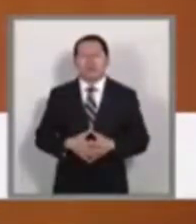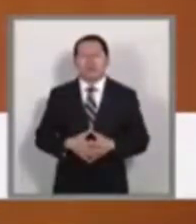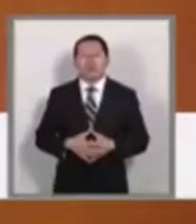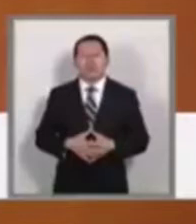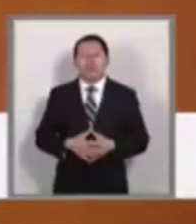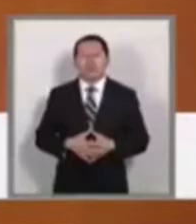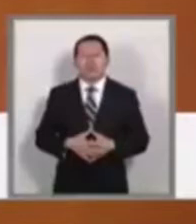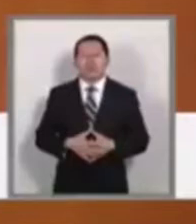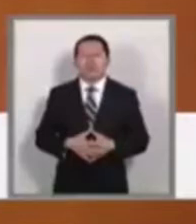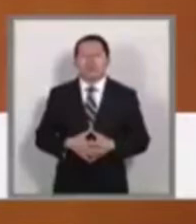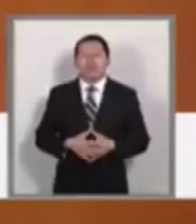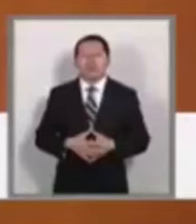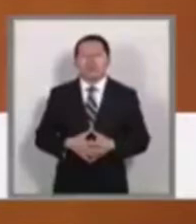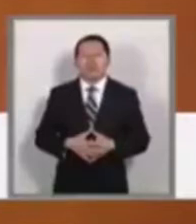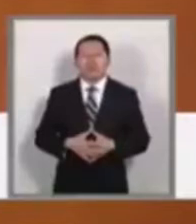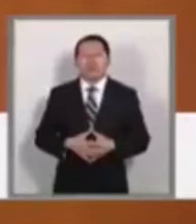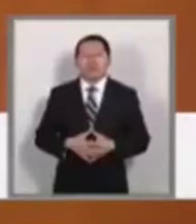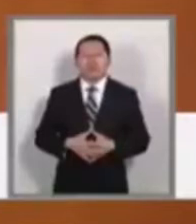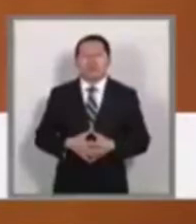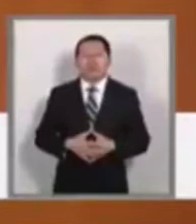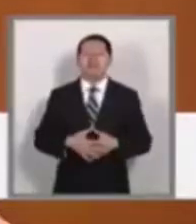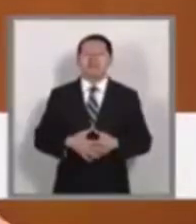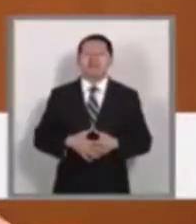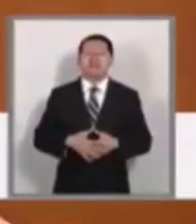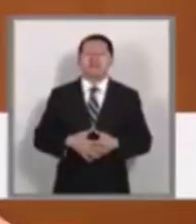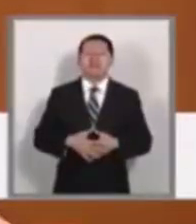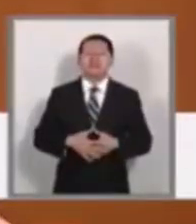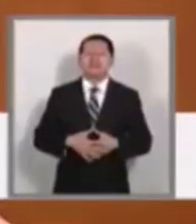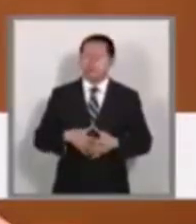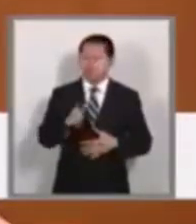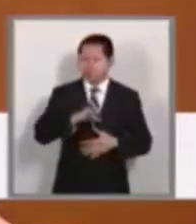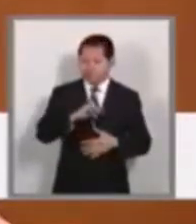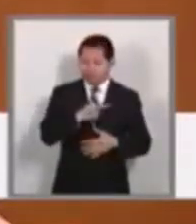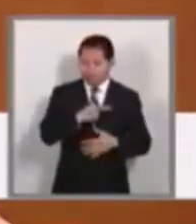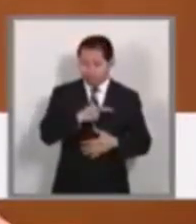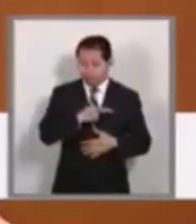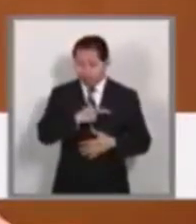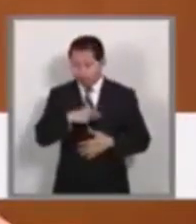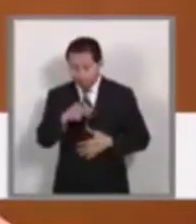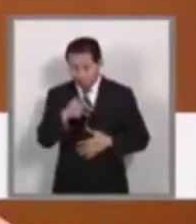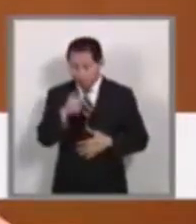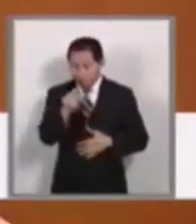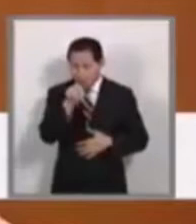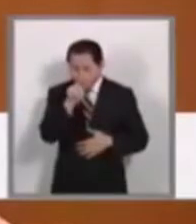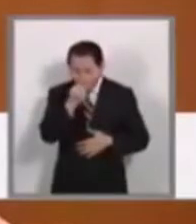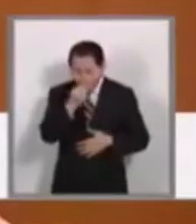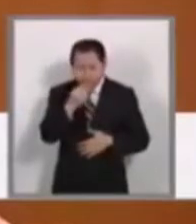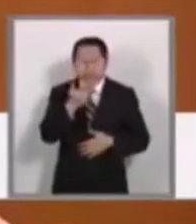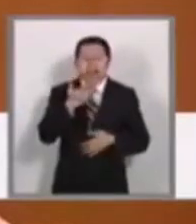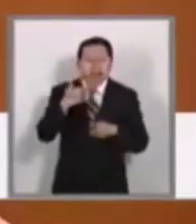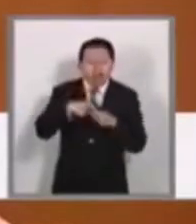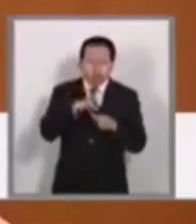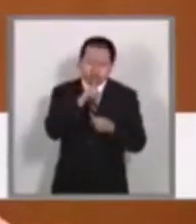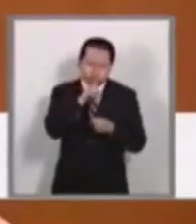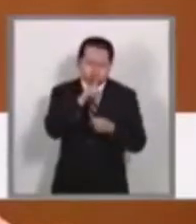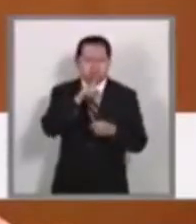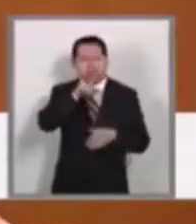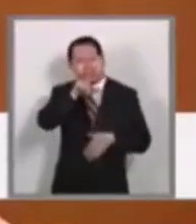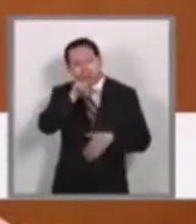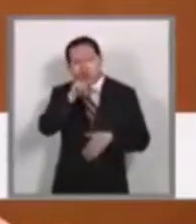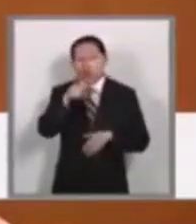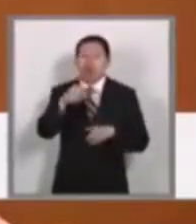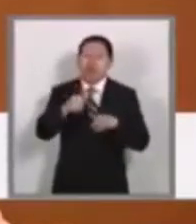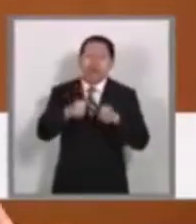no comen gasolina. El video se volvió viral. Los pobres no comen gasolina, comen tortilla, pollo, leche,